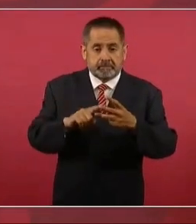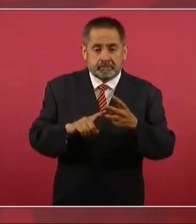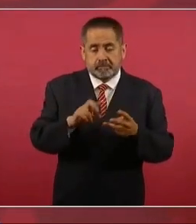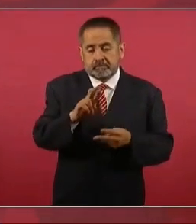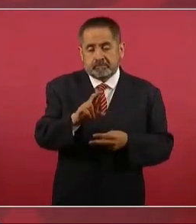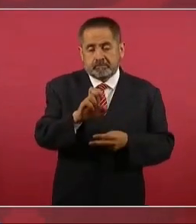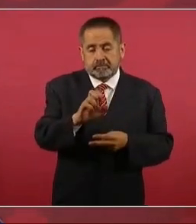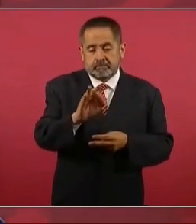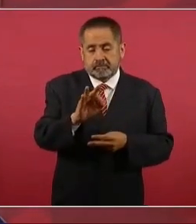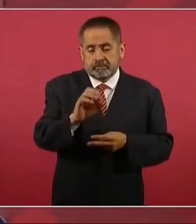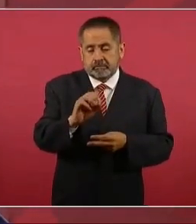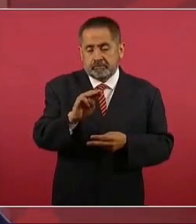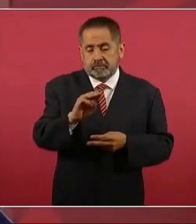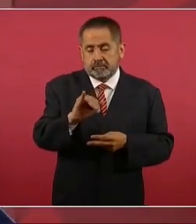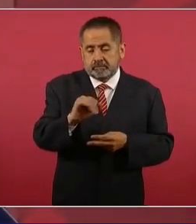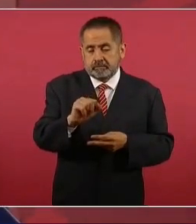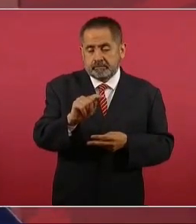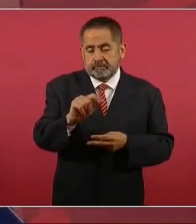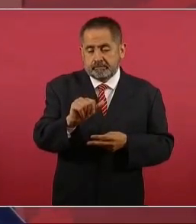y reaccionarios.